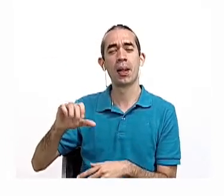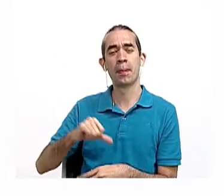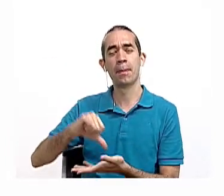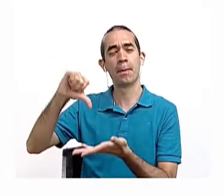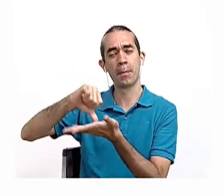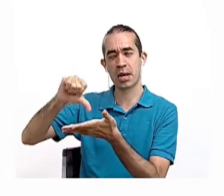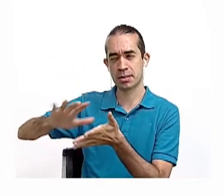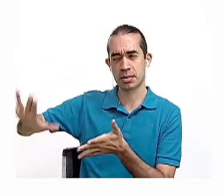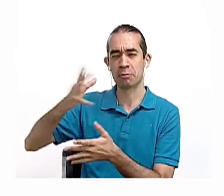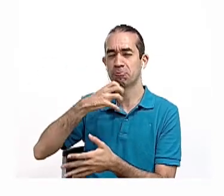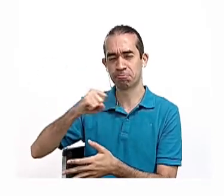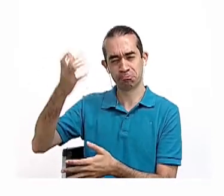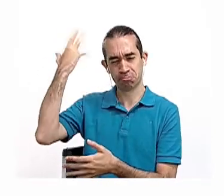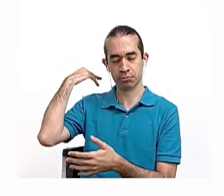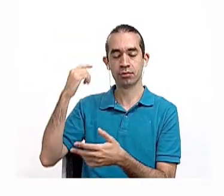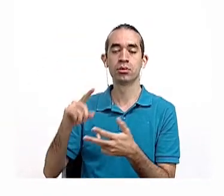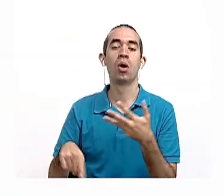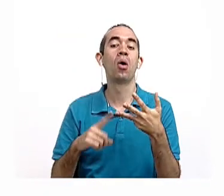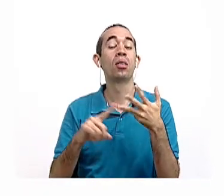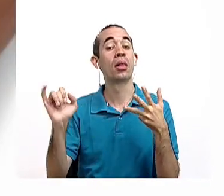cristianos como en la Biblia.